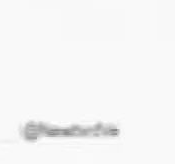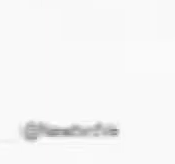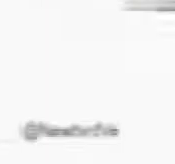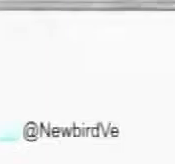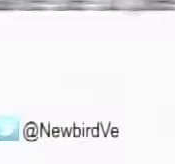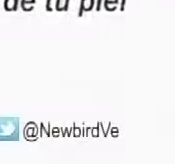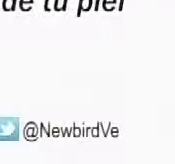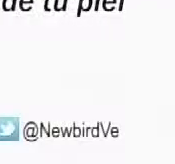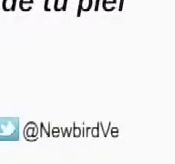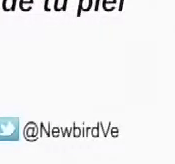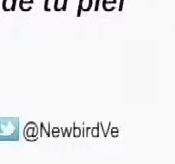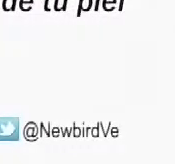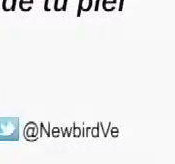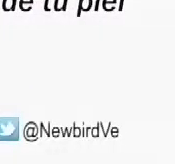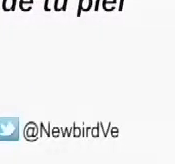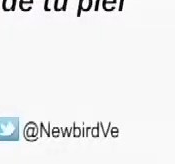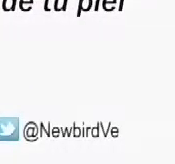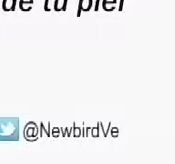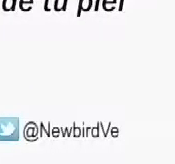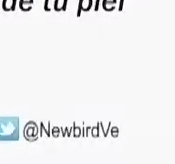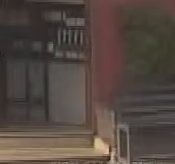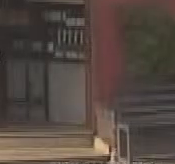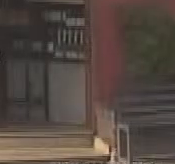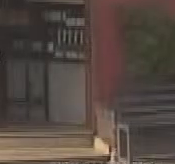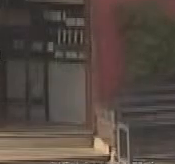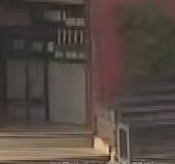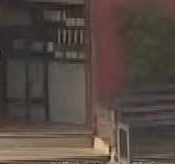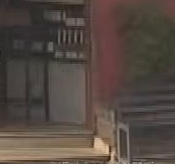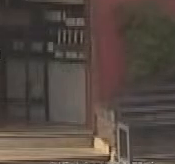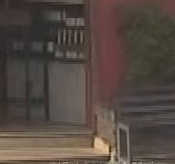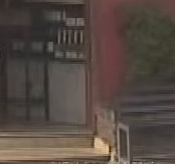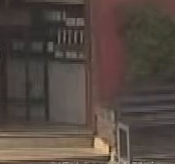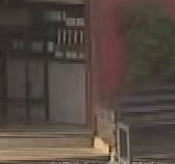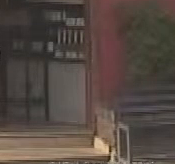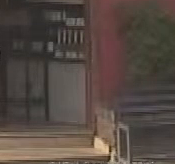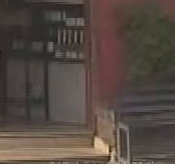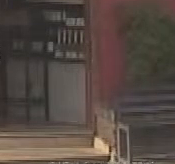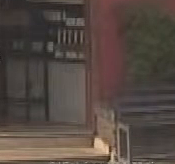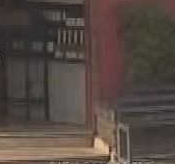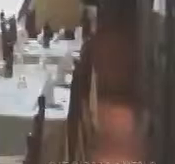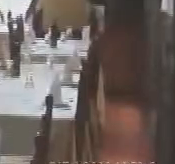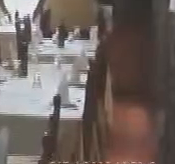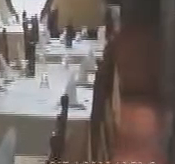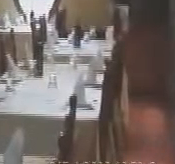Beard, pura piel, parte de tu piel. Es la hora de la flor de las terrazas.